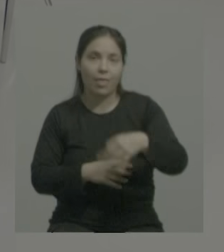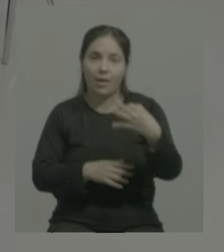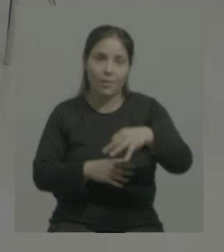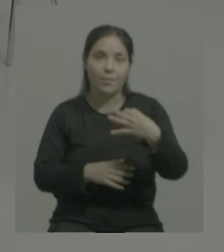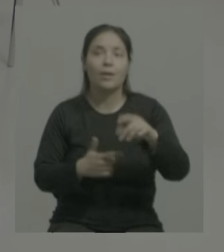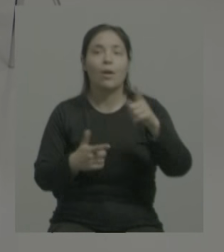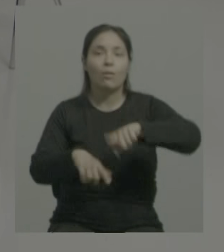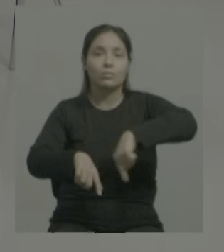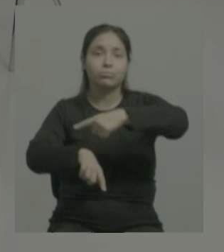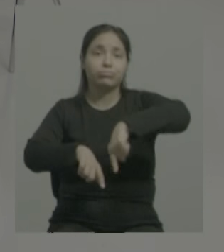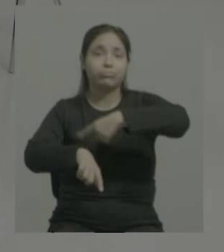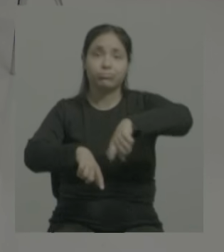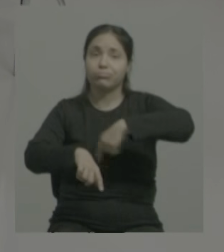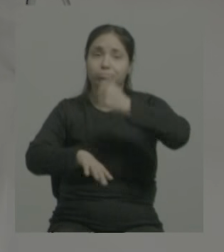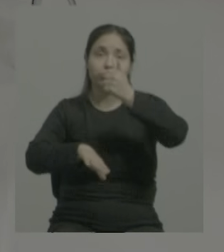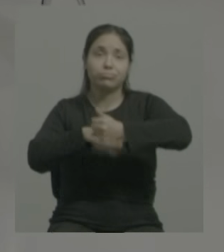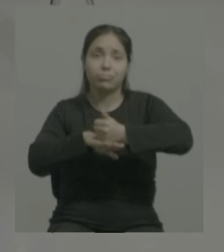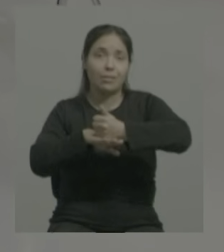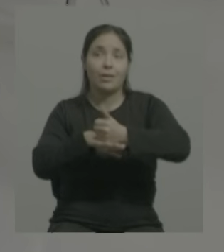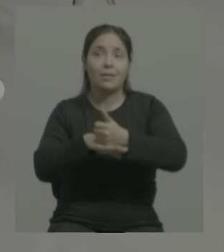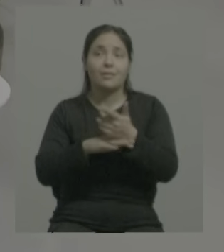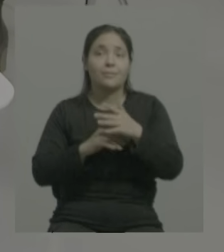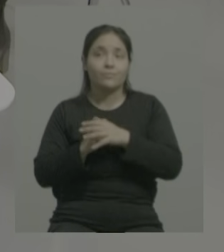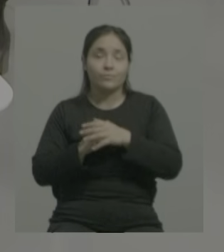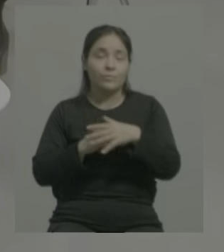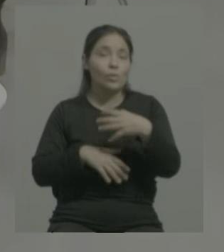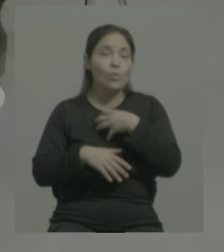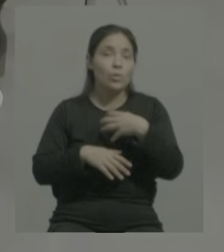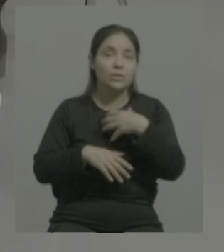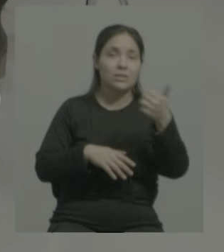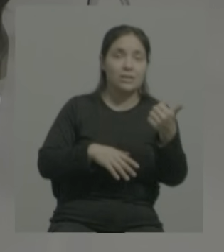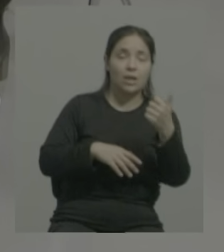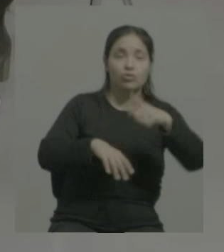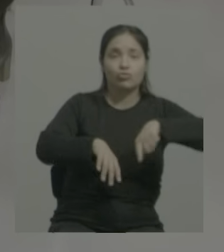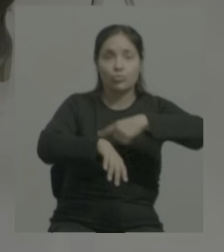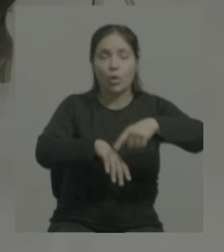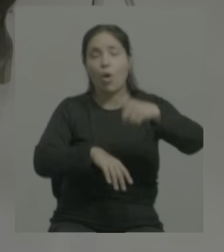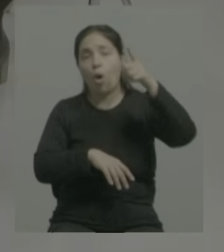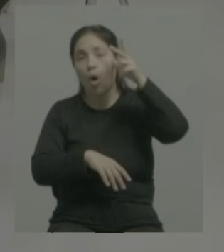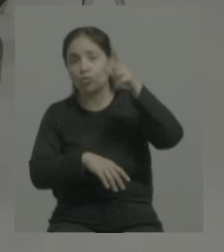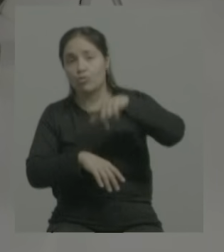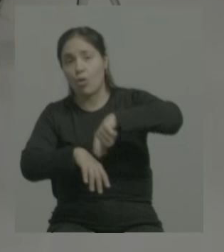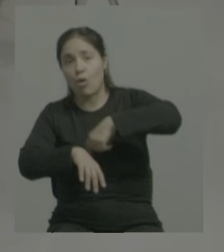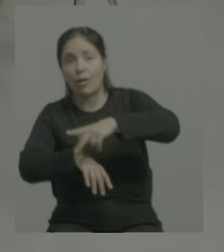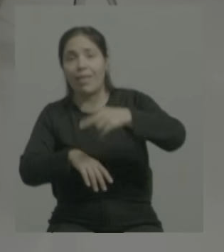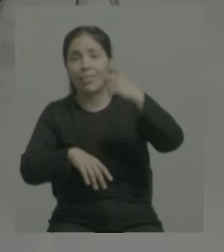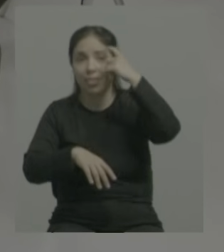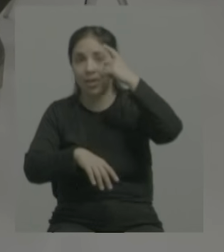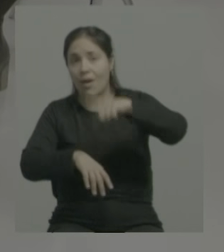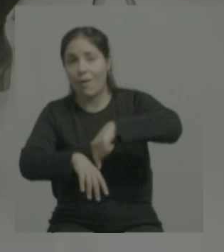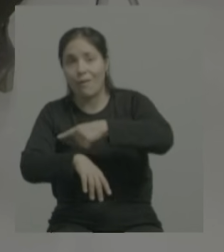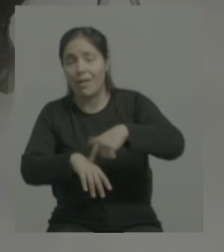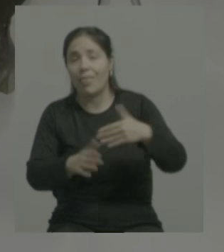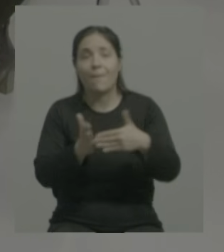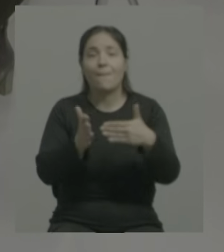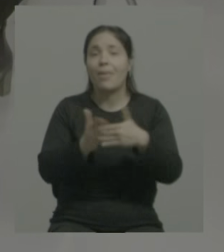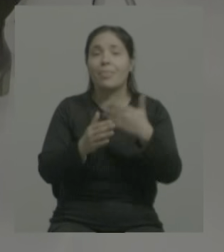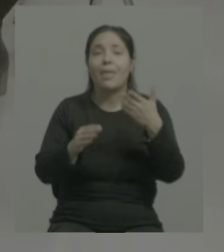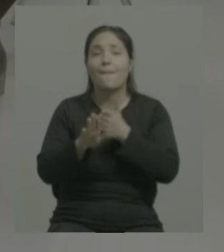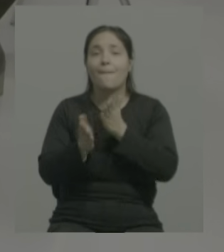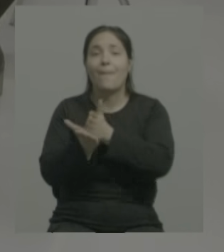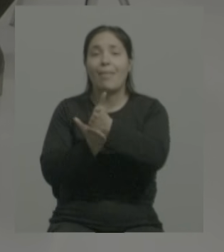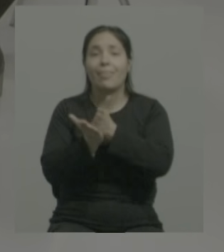pasan muchas horas allá, o sea, el estudiante promedio está cursado entre 6, 8, 10 horas, depende de la cantidad de materias que tenga, y es todo un costo, y la